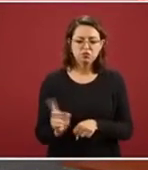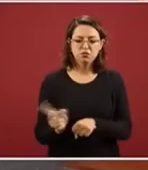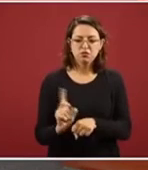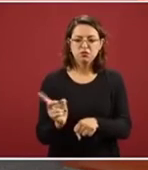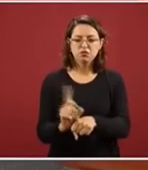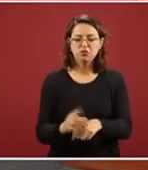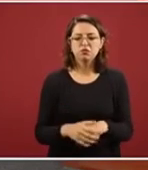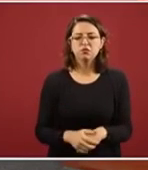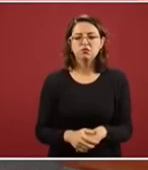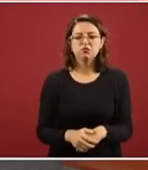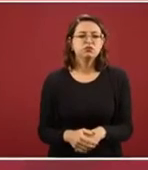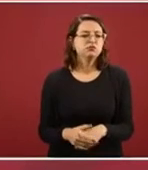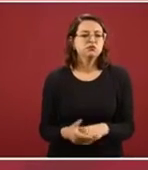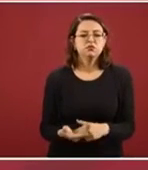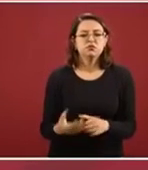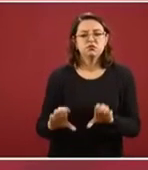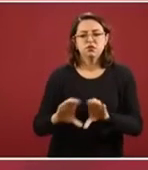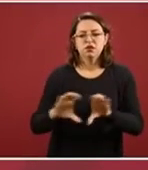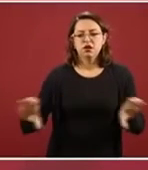Los ductos